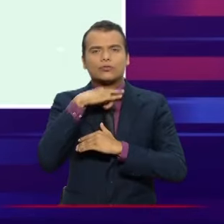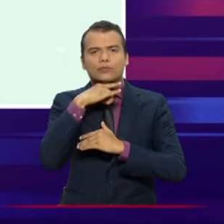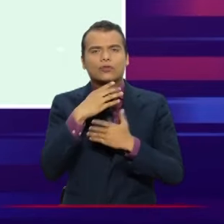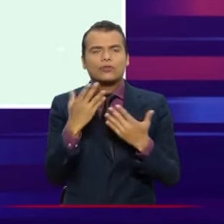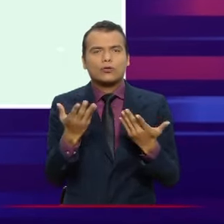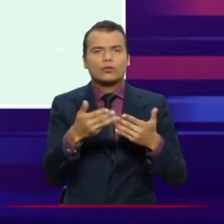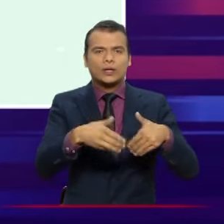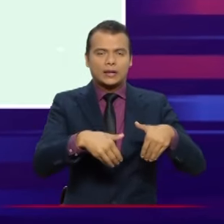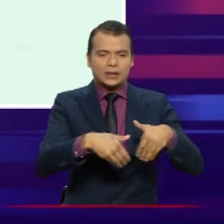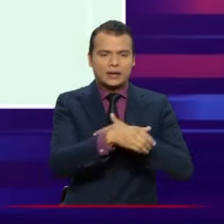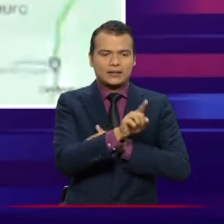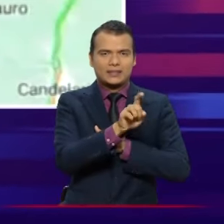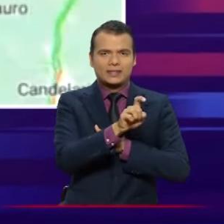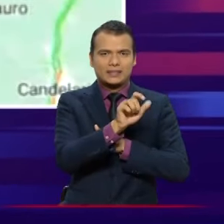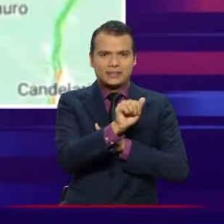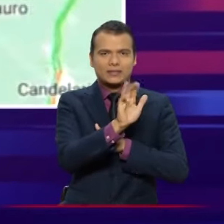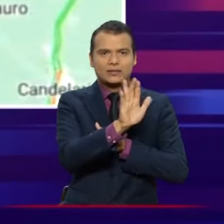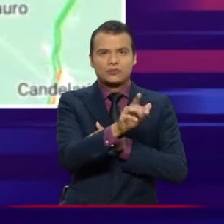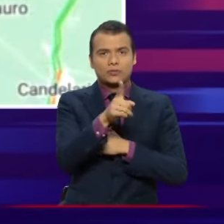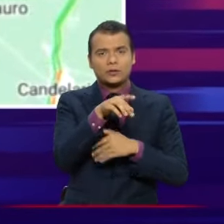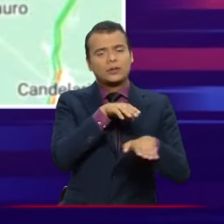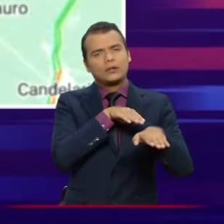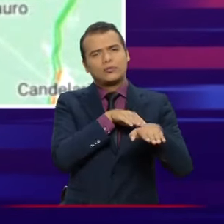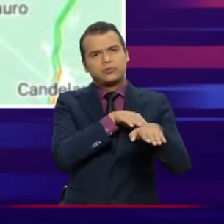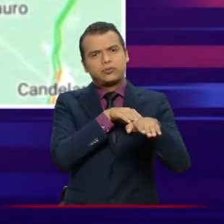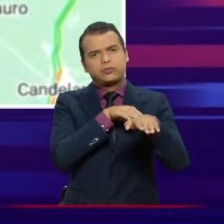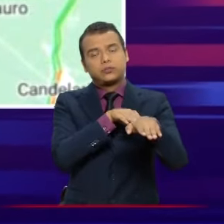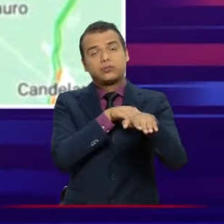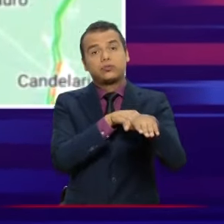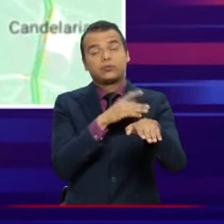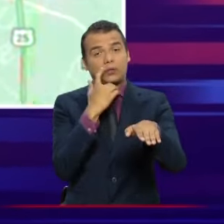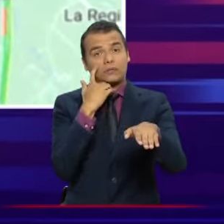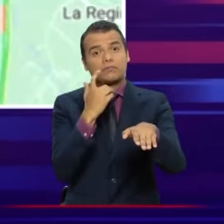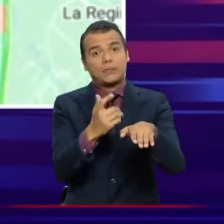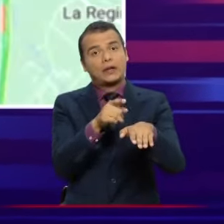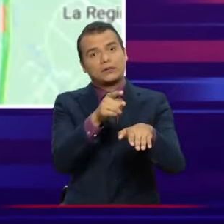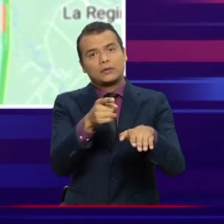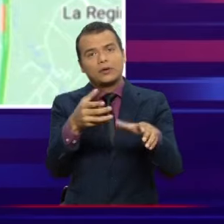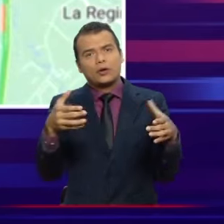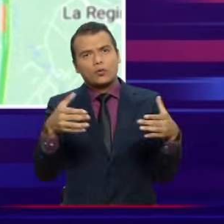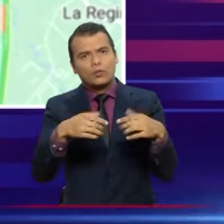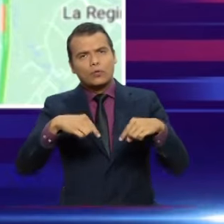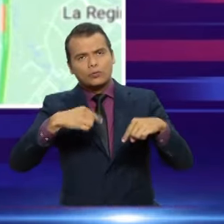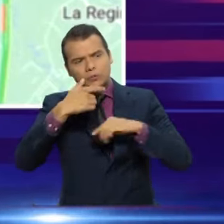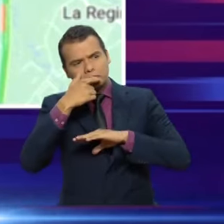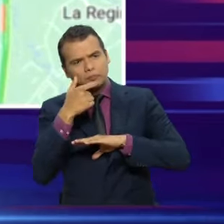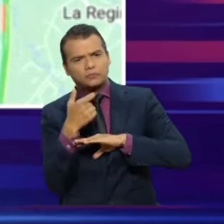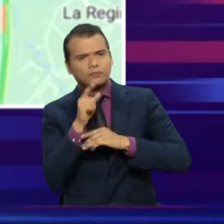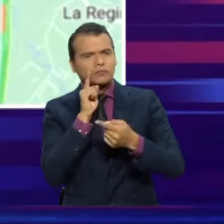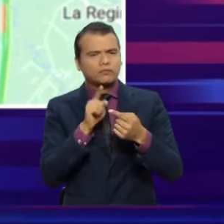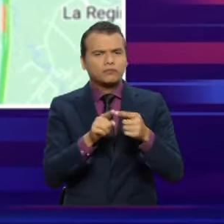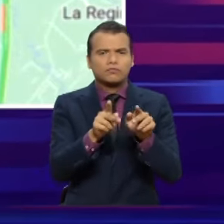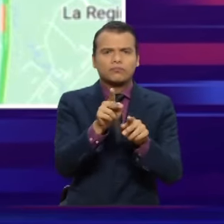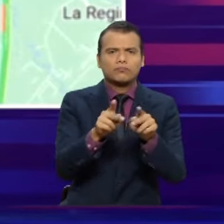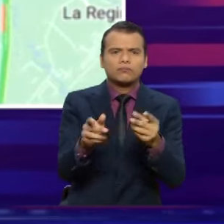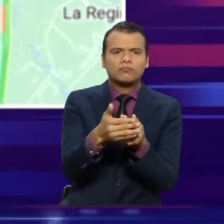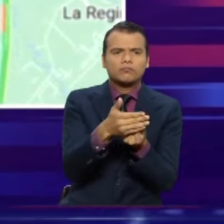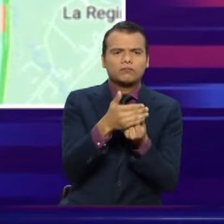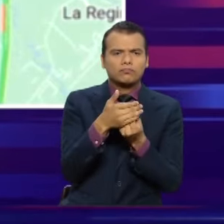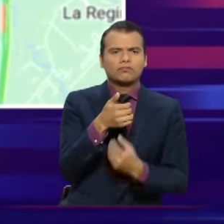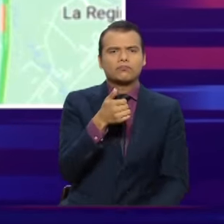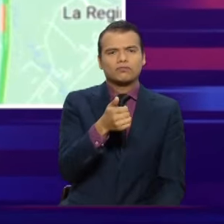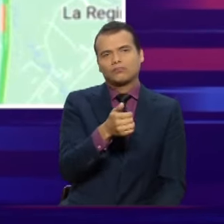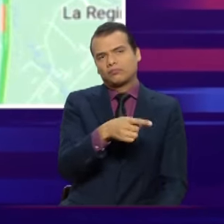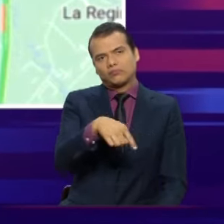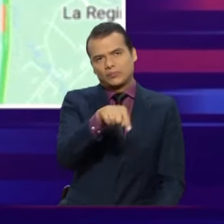César. Alto flujo vehicular, autoridades regulando en el sector, garantizando la seguridad vial de todas las personas que ingresan a nuestro